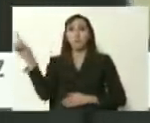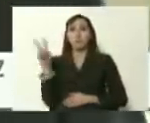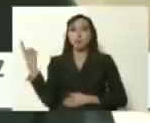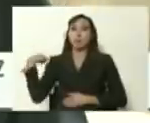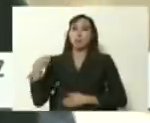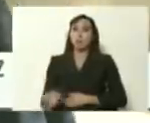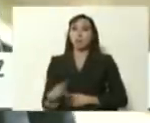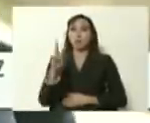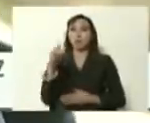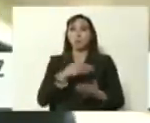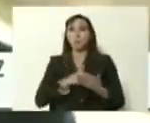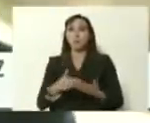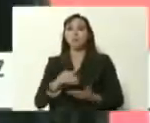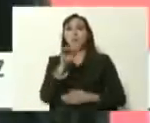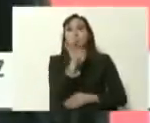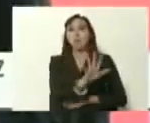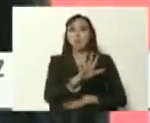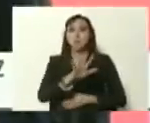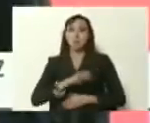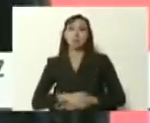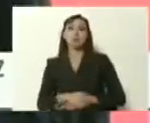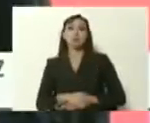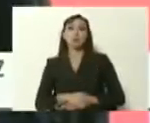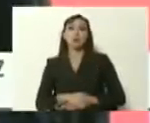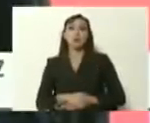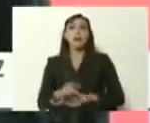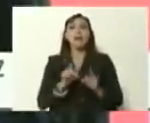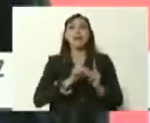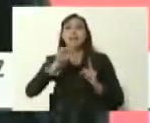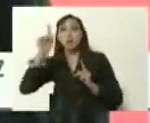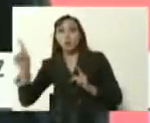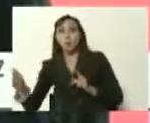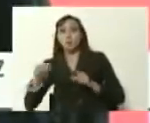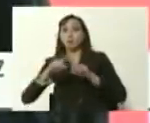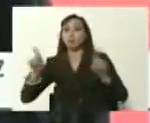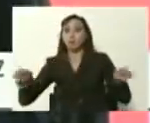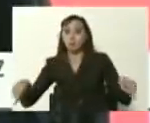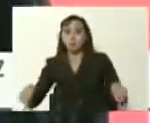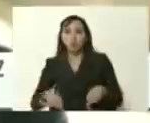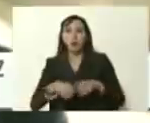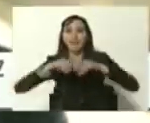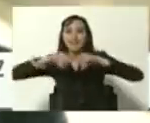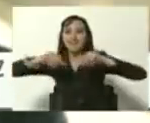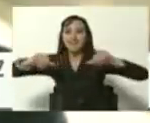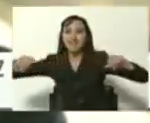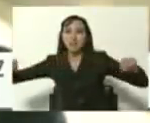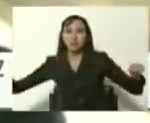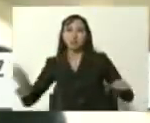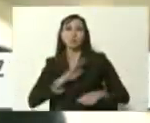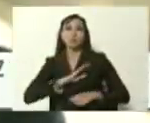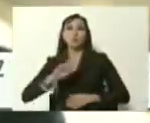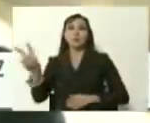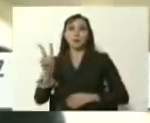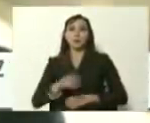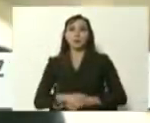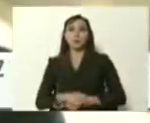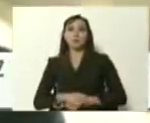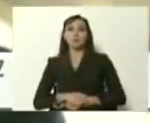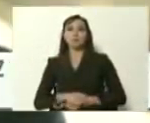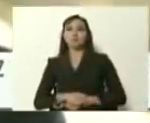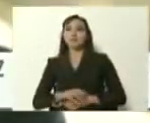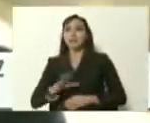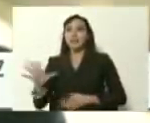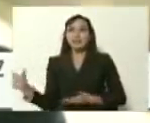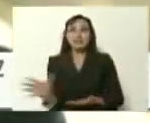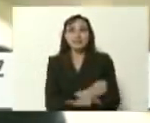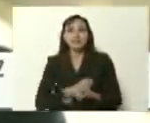de 2.500.000 kilómetros cuadrados como territorio. Luego, en ahí en adelante, comenzamos a perder el territorio.